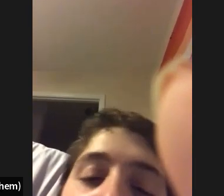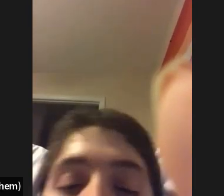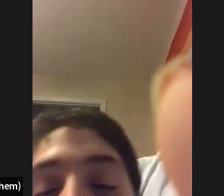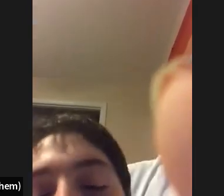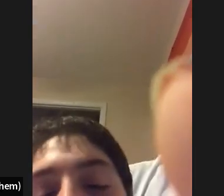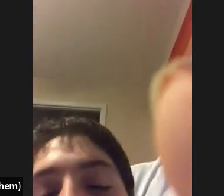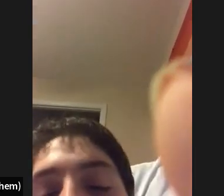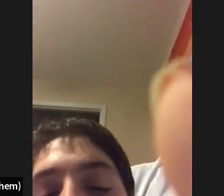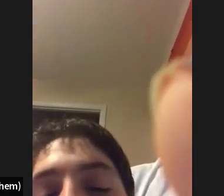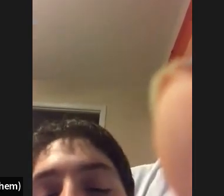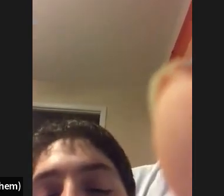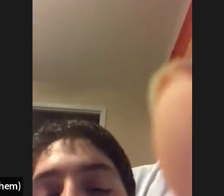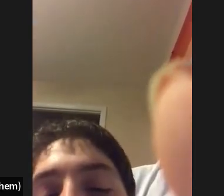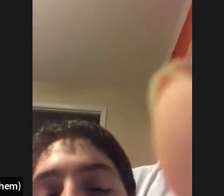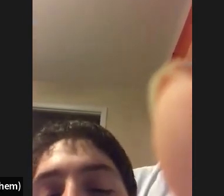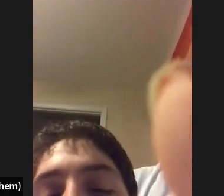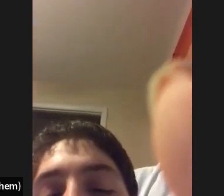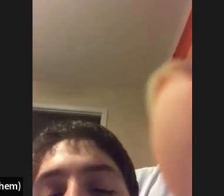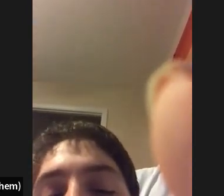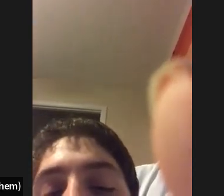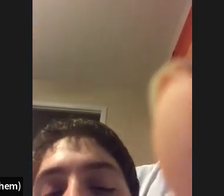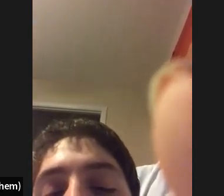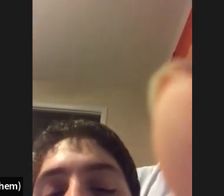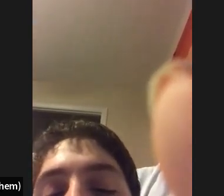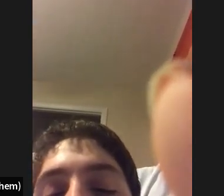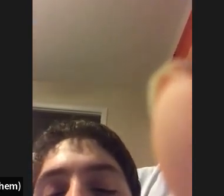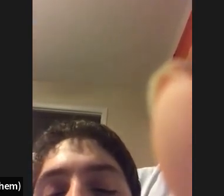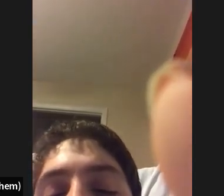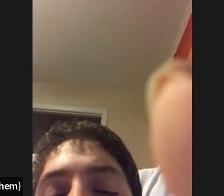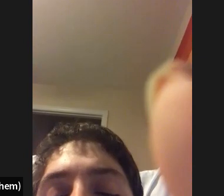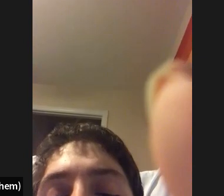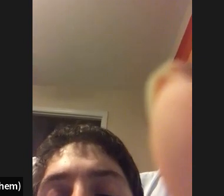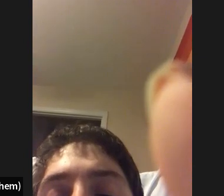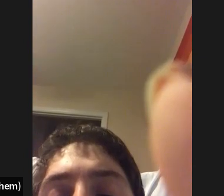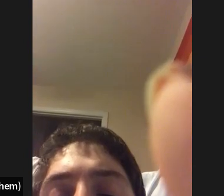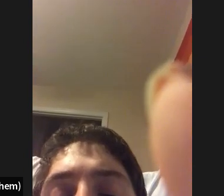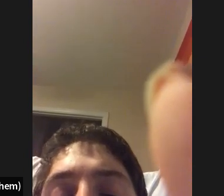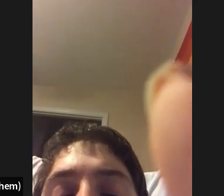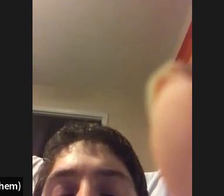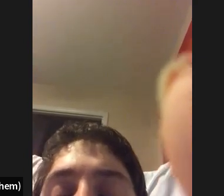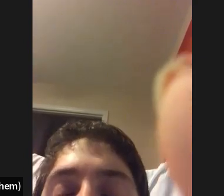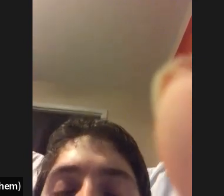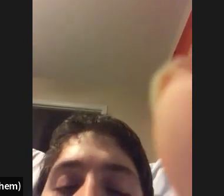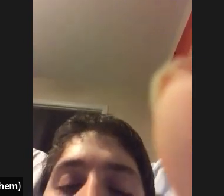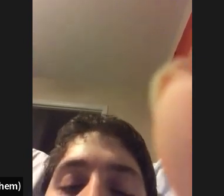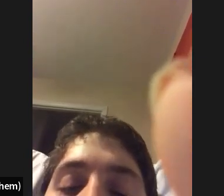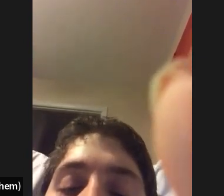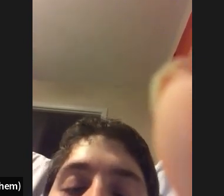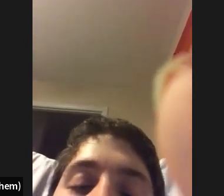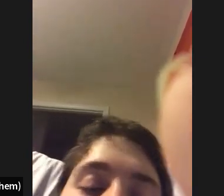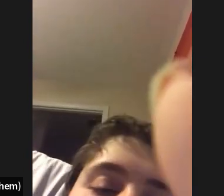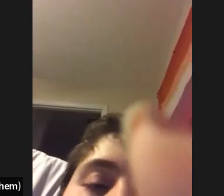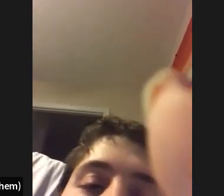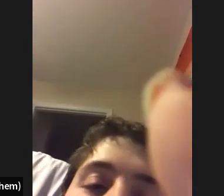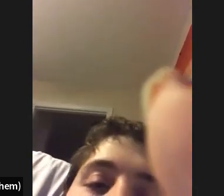autismo. Yo me acuerdo que muchas personas se me quedaban mirando raro y eso, pero poco a poco, a pesar de